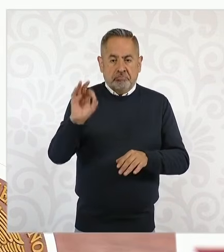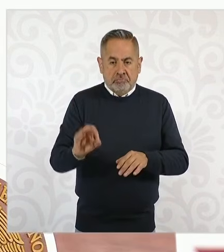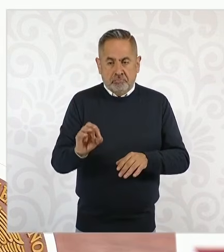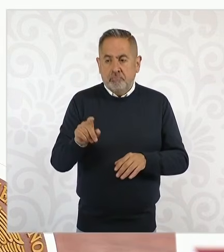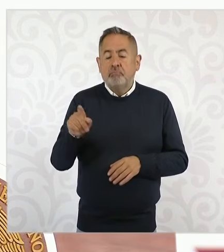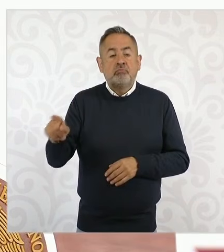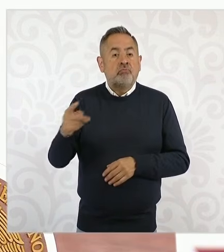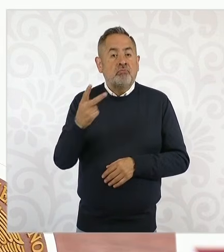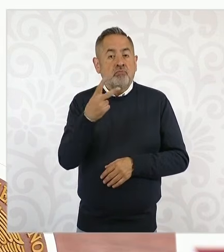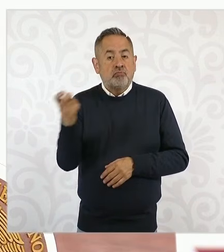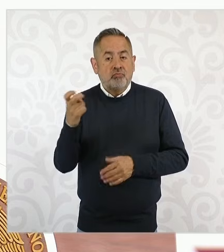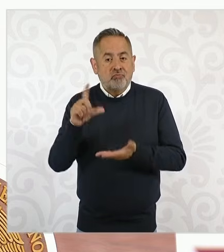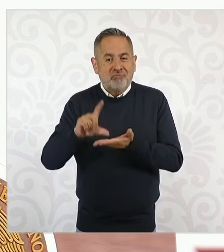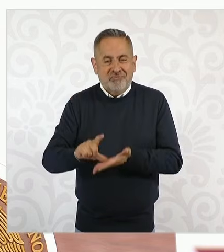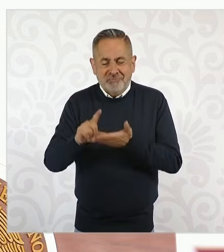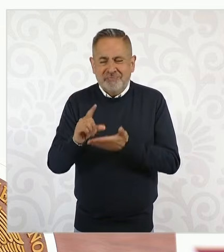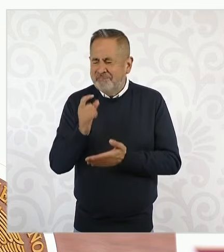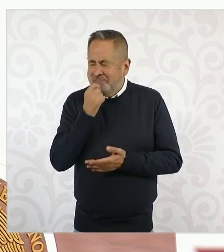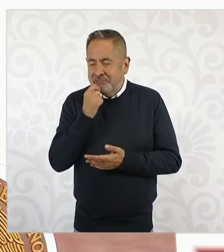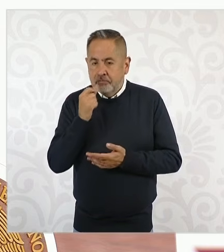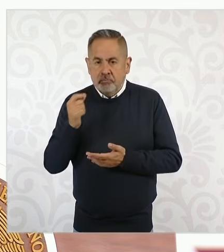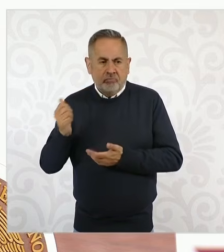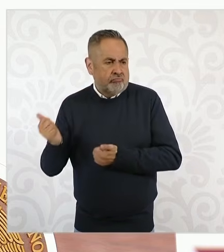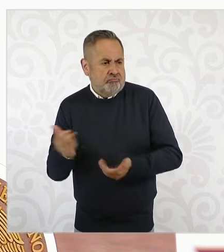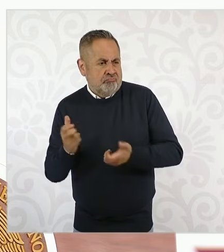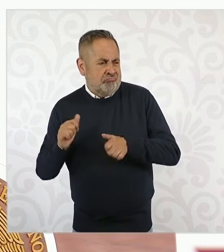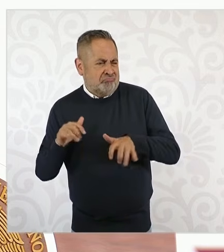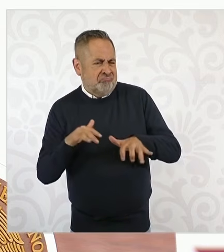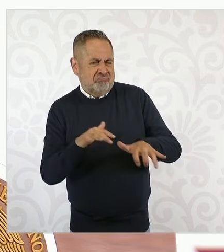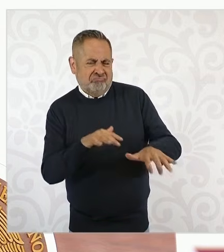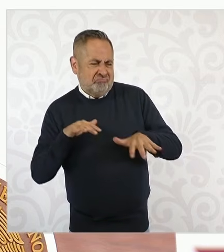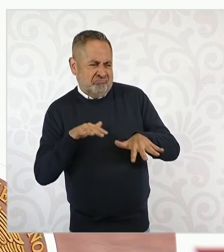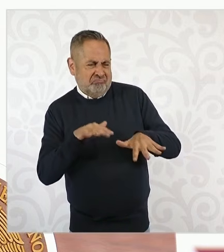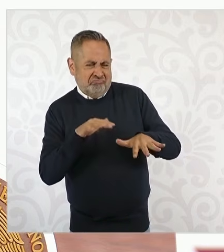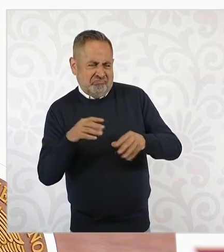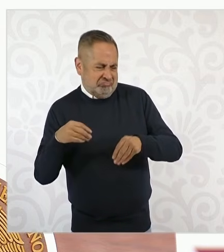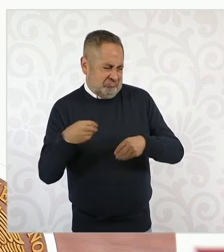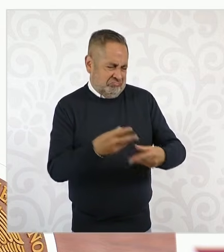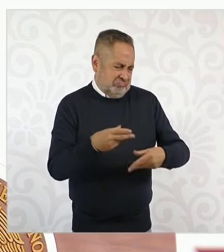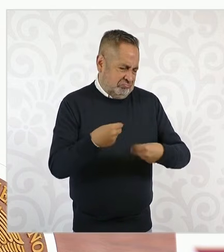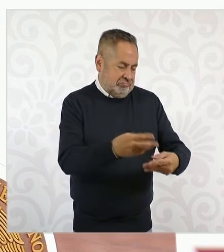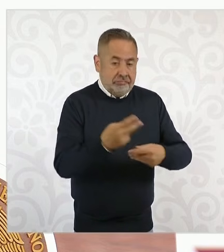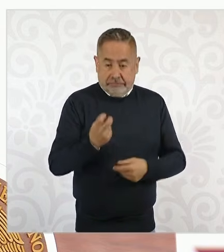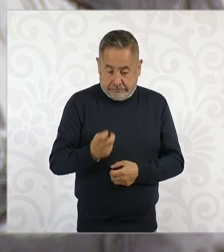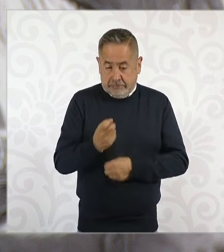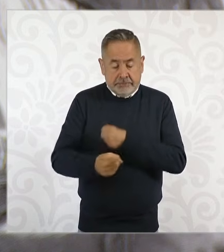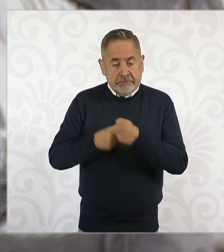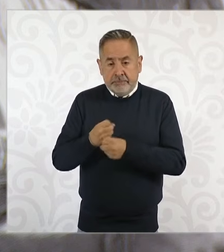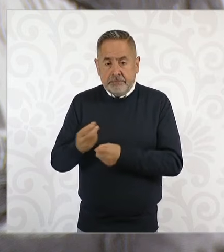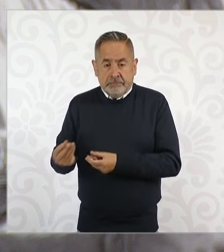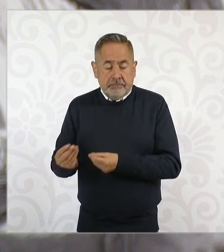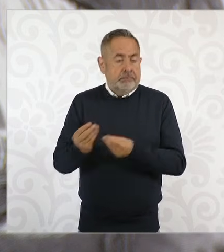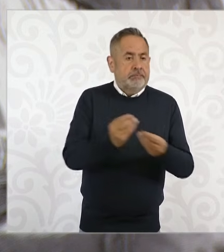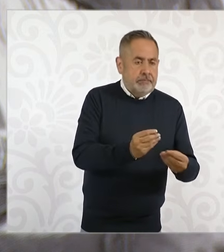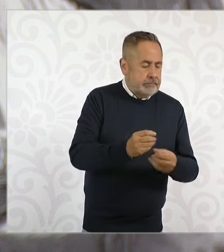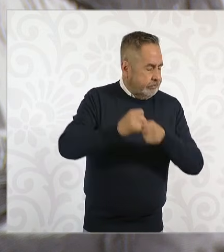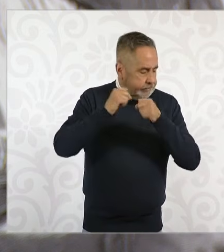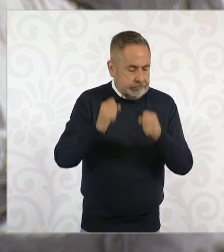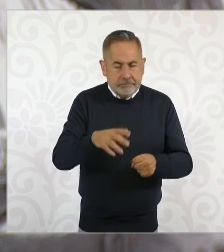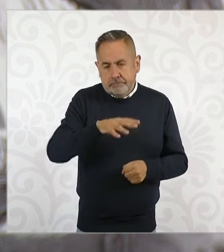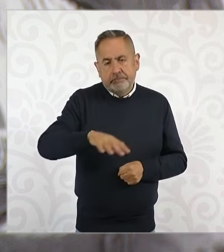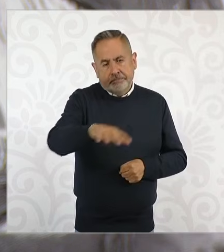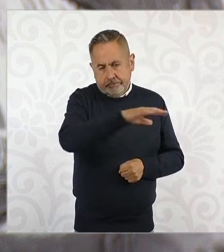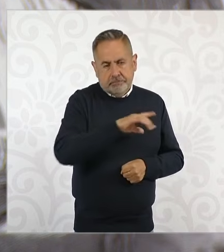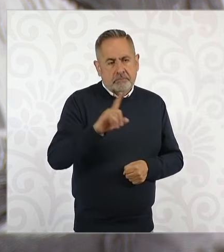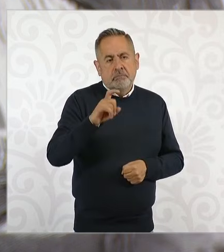200 litros por segundo y va a quedar concluido este mismo año. Entonces va a haber una significativa mejora en el